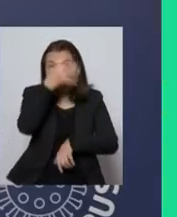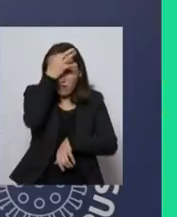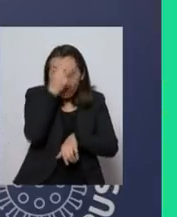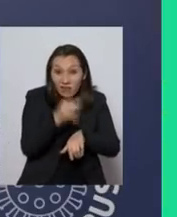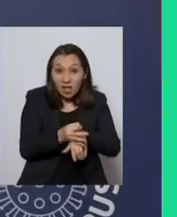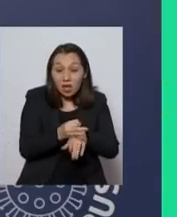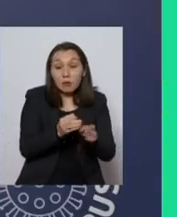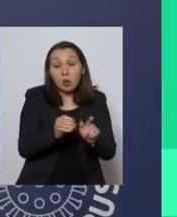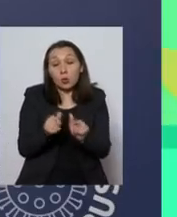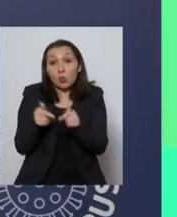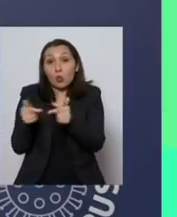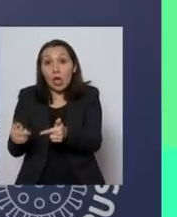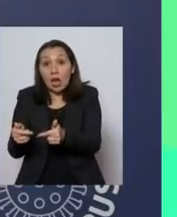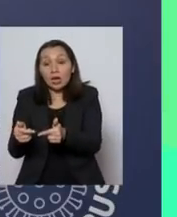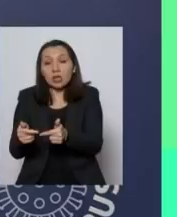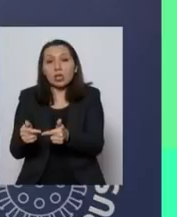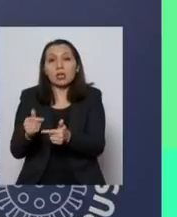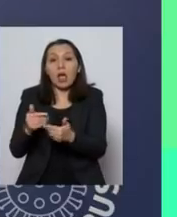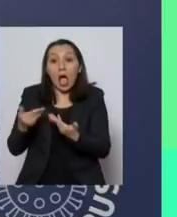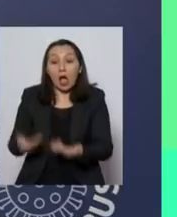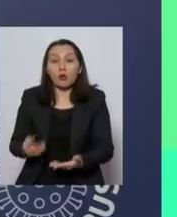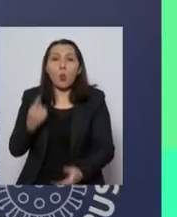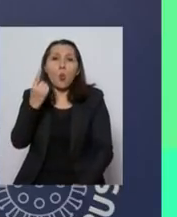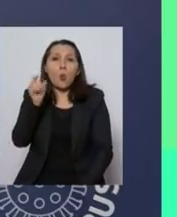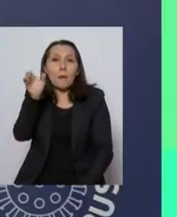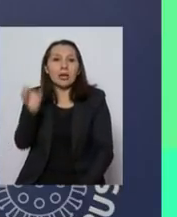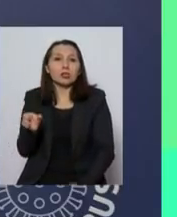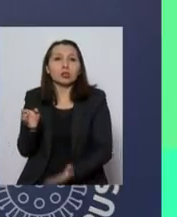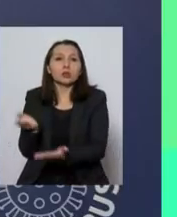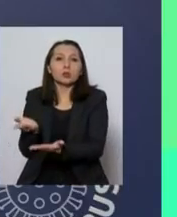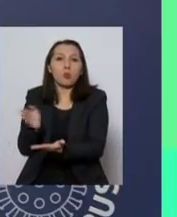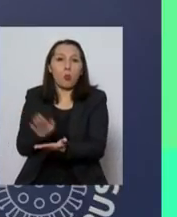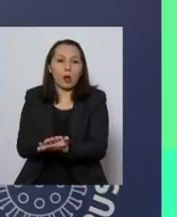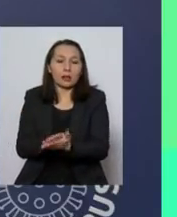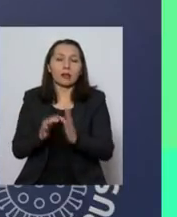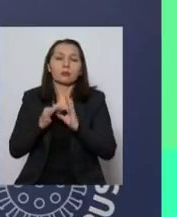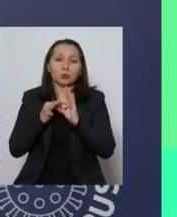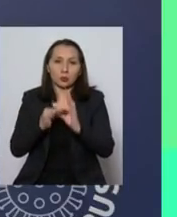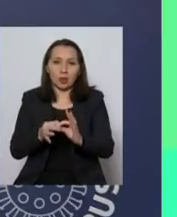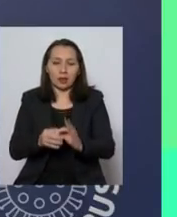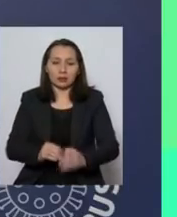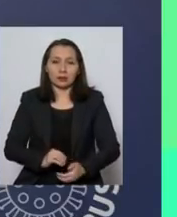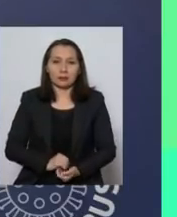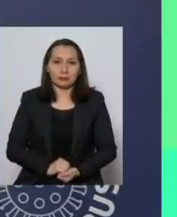enferman, afortunadamente, hasta aquí solo uno fallece. Muchas gracias.